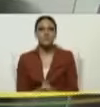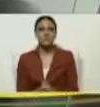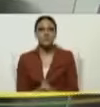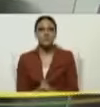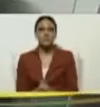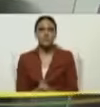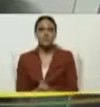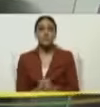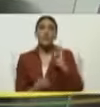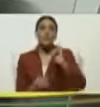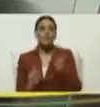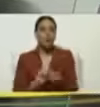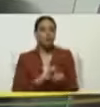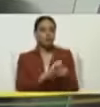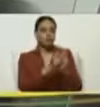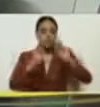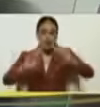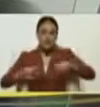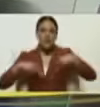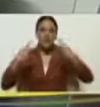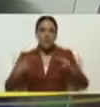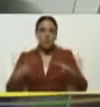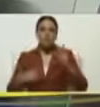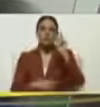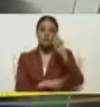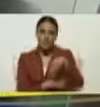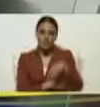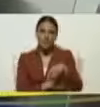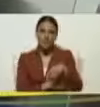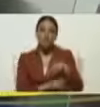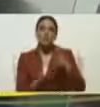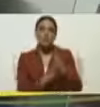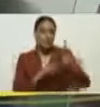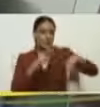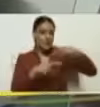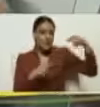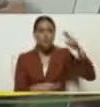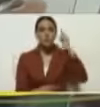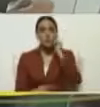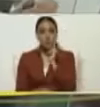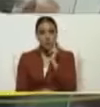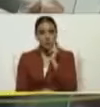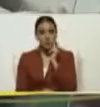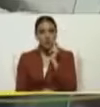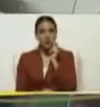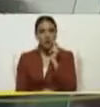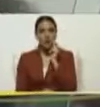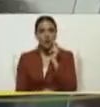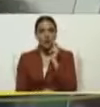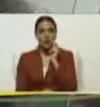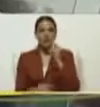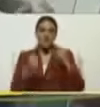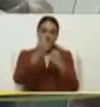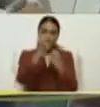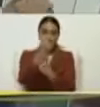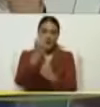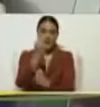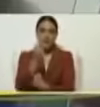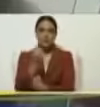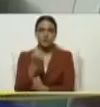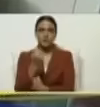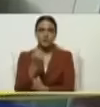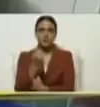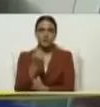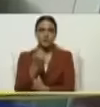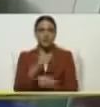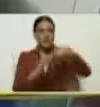y renovación de la revolución bolivariana desde las bases, desde